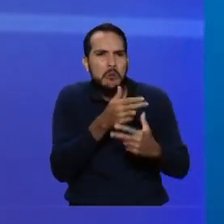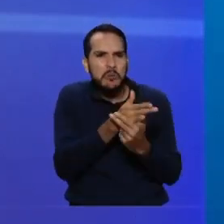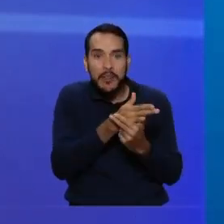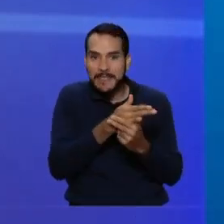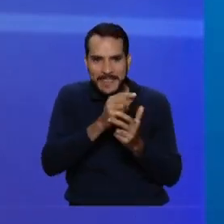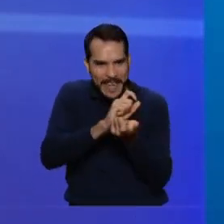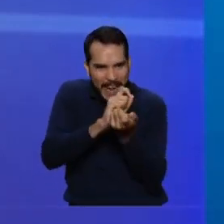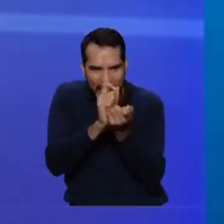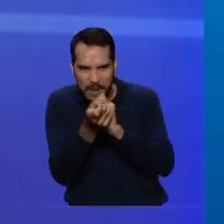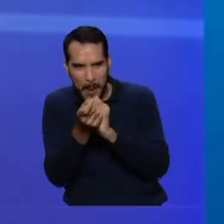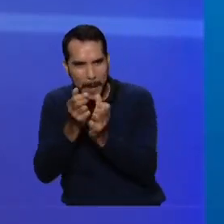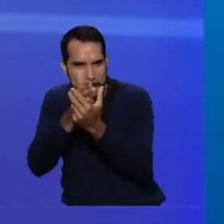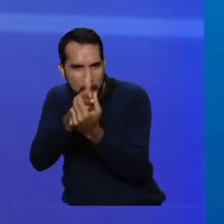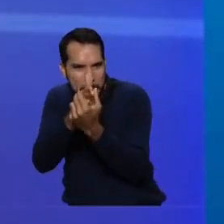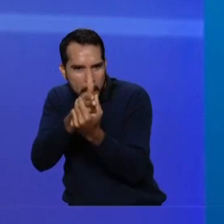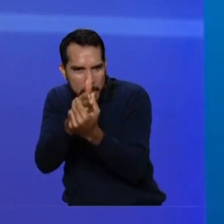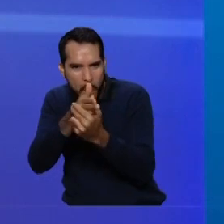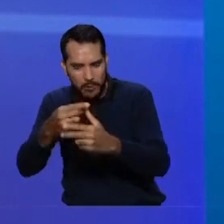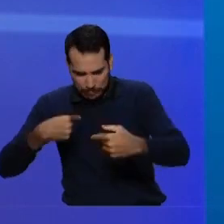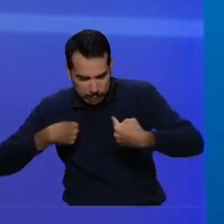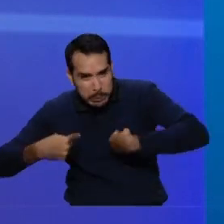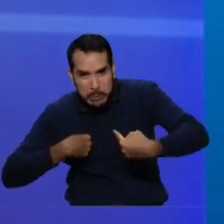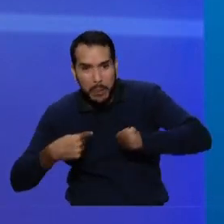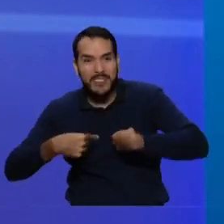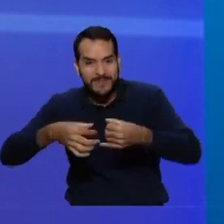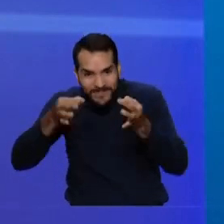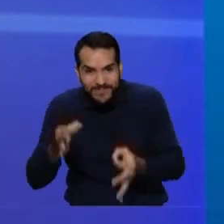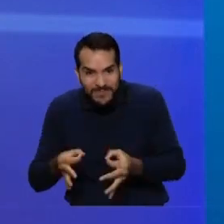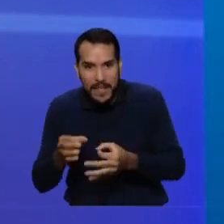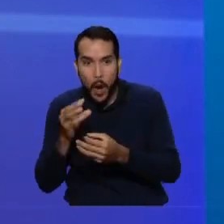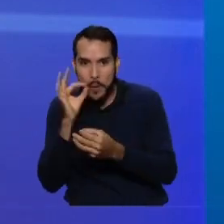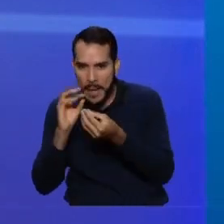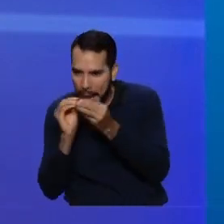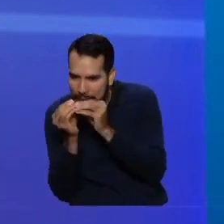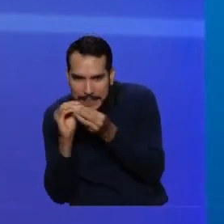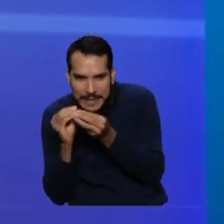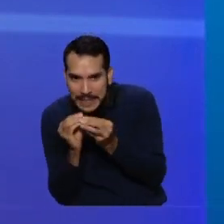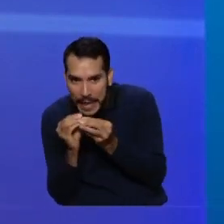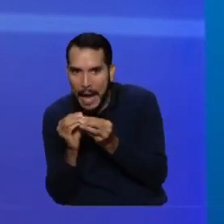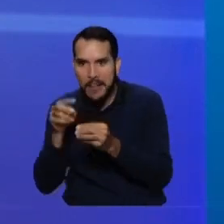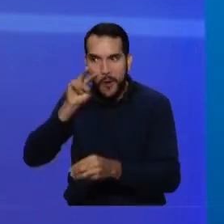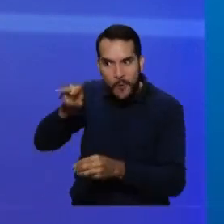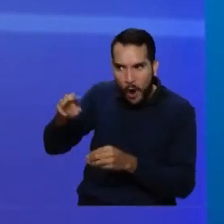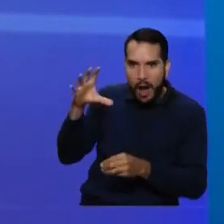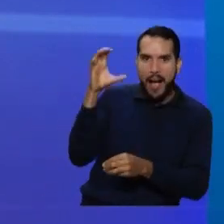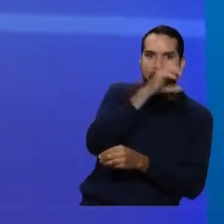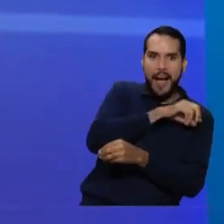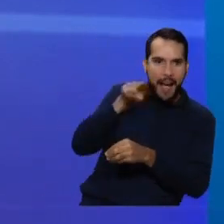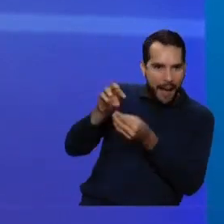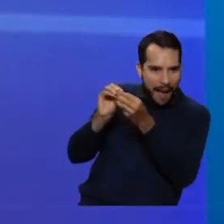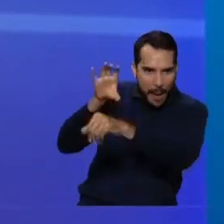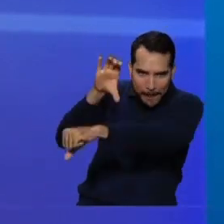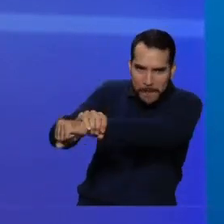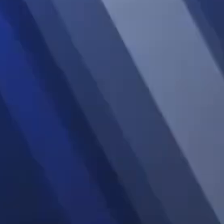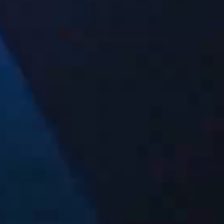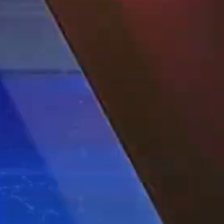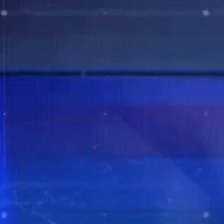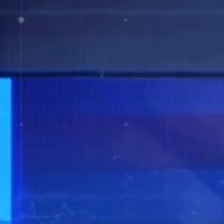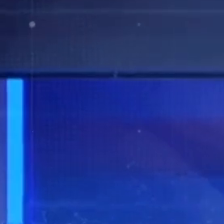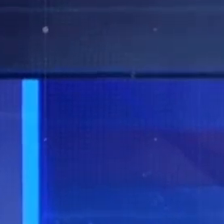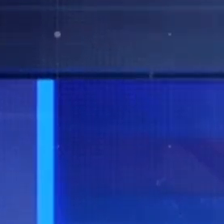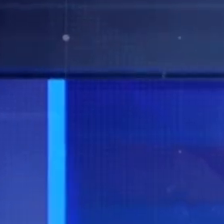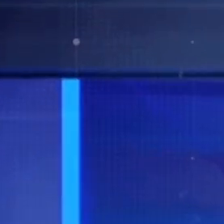de su detención se encontraba modificando varias de ellas. John Alex, buenos días. ¿Dónde se registró esta captura?